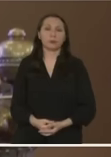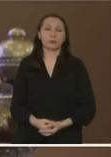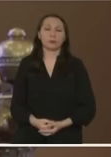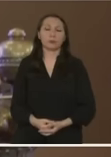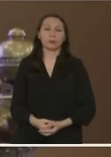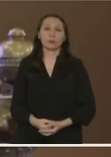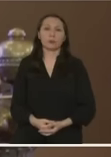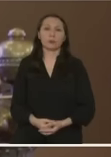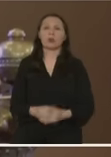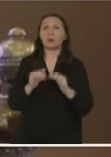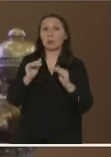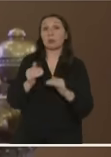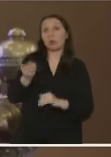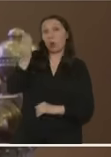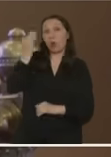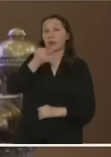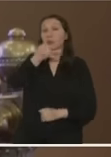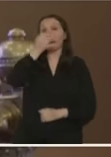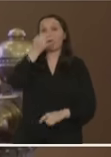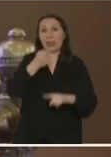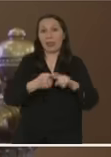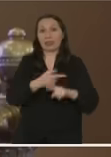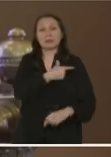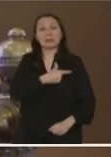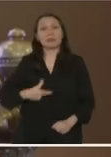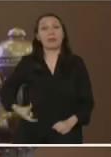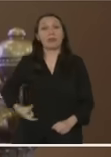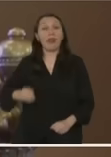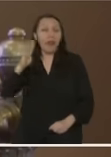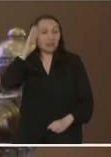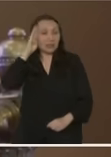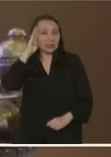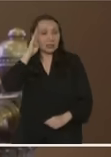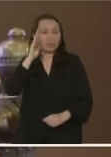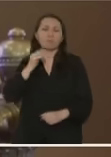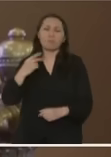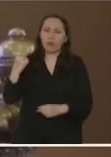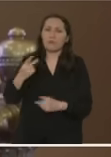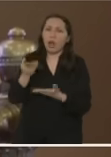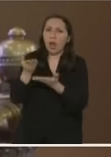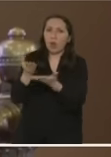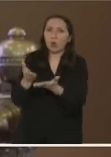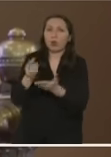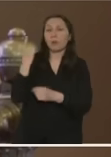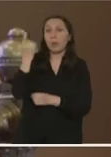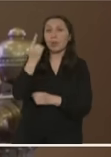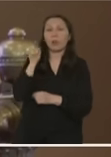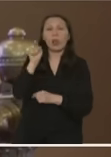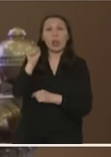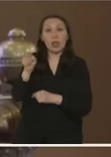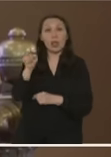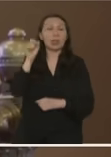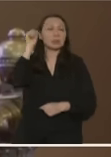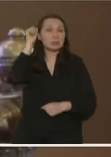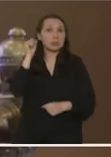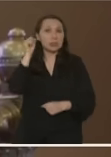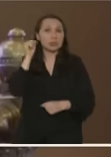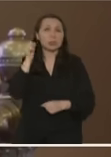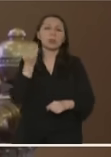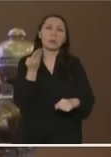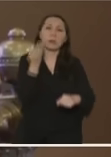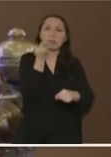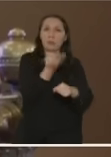Como mencionara la expresidenta Bachelet, valoro particularmente que haya sido él quien